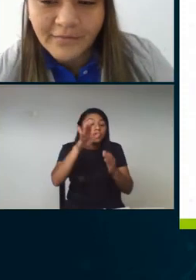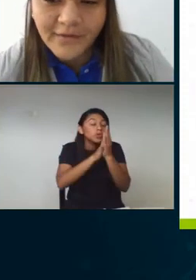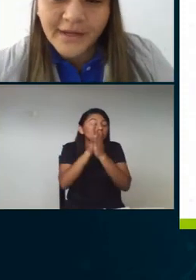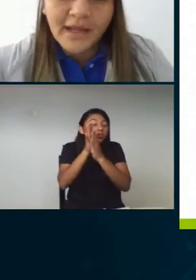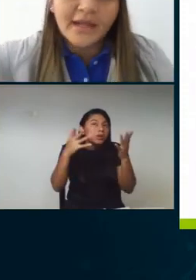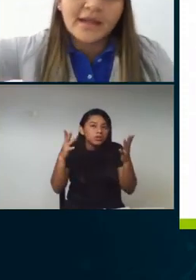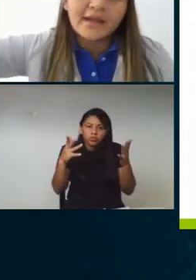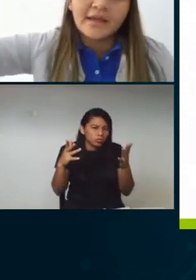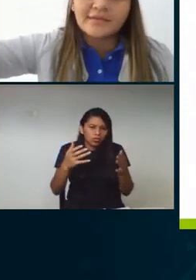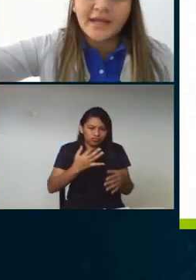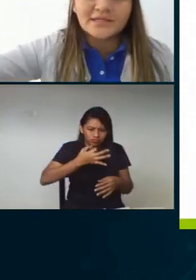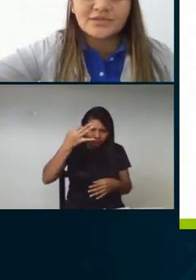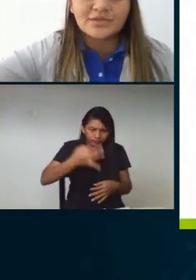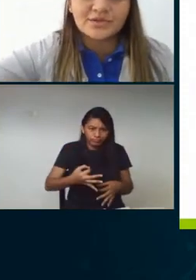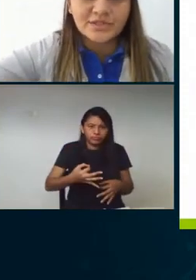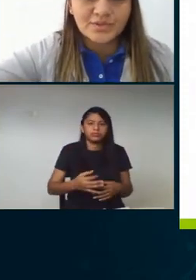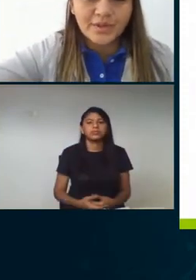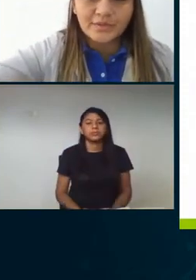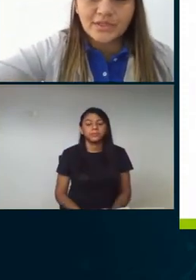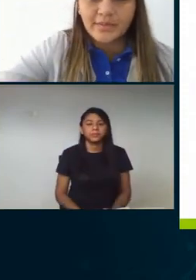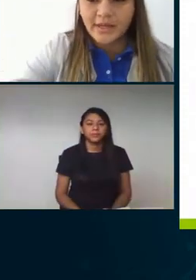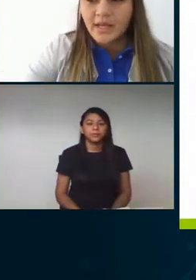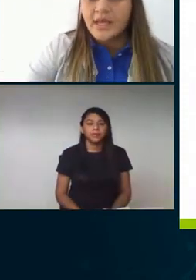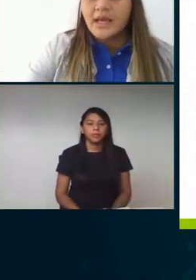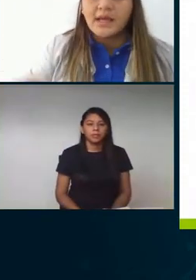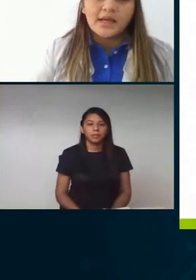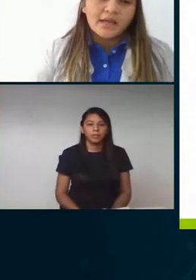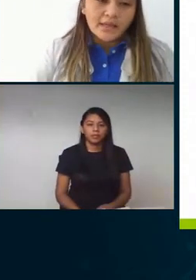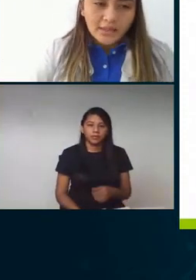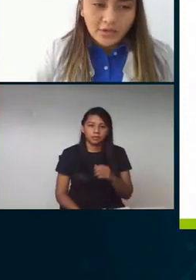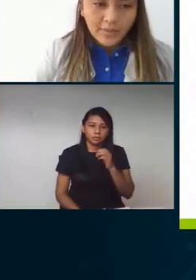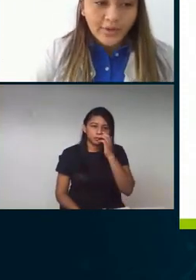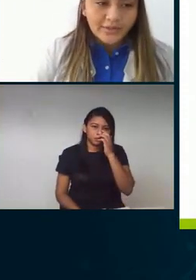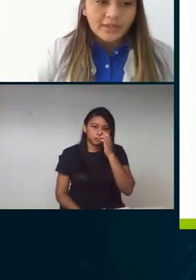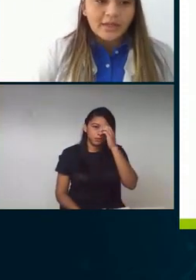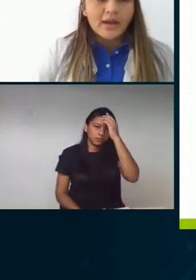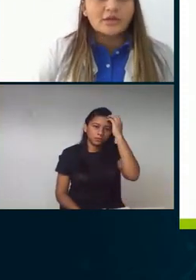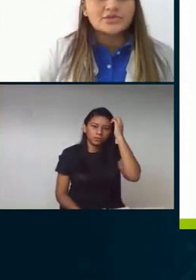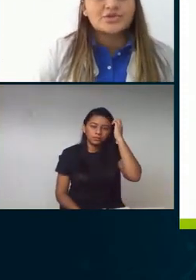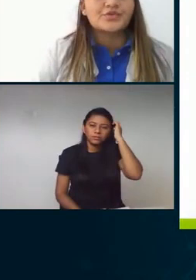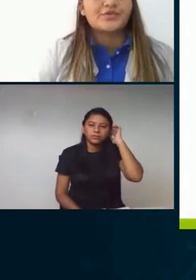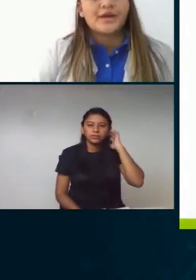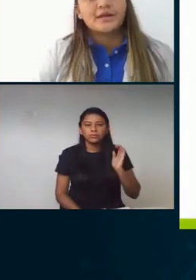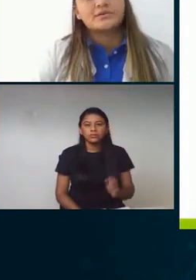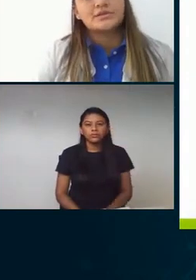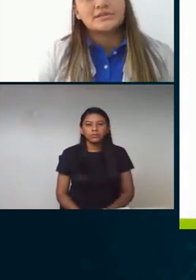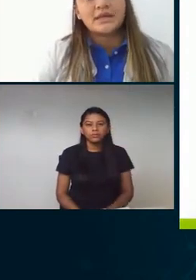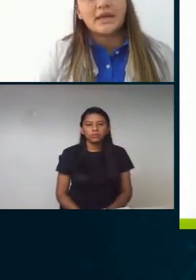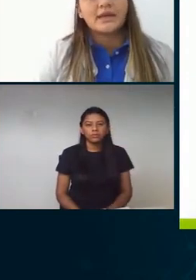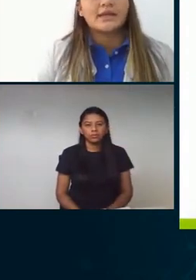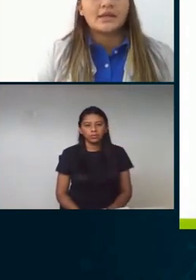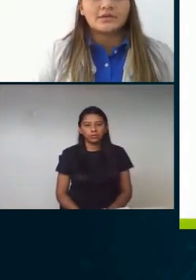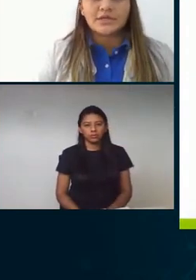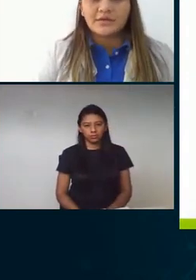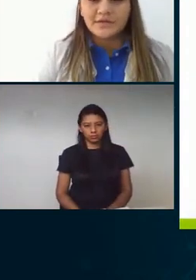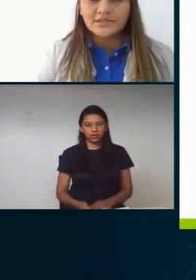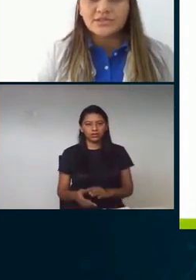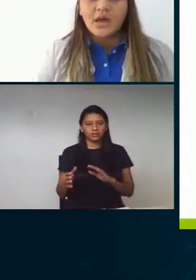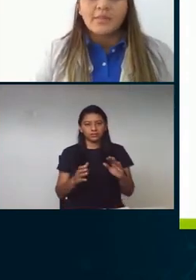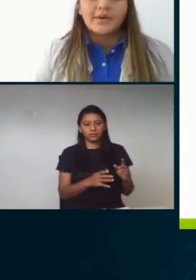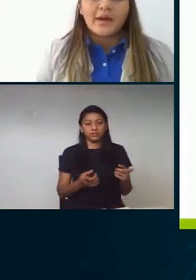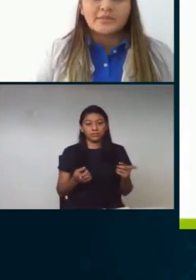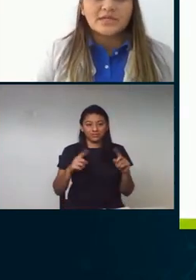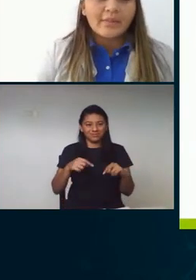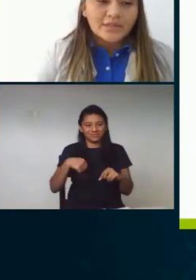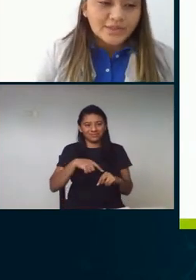Luego, al fin, entre eso nosotros estuvimos también incorporando el tema de los chuf en los